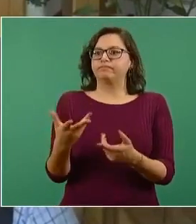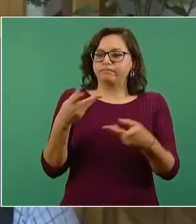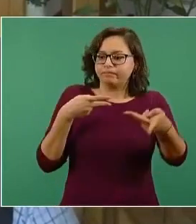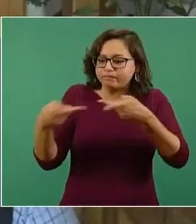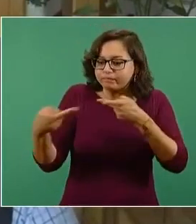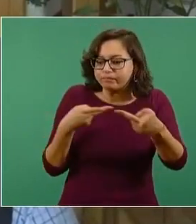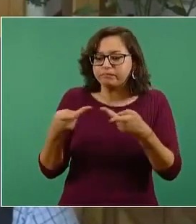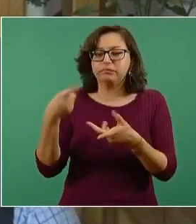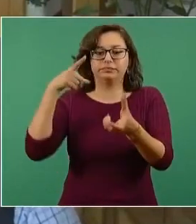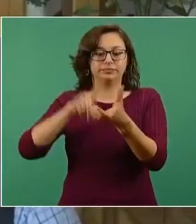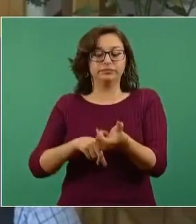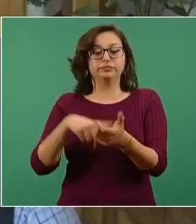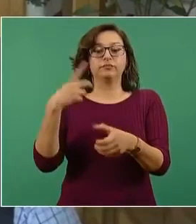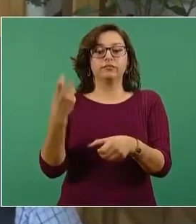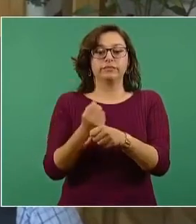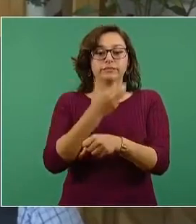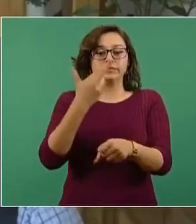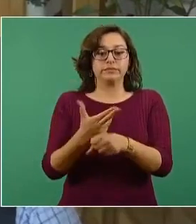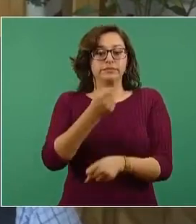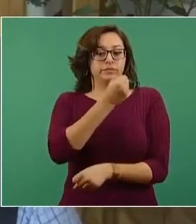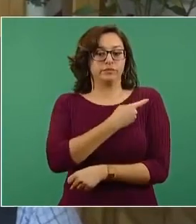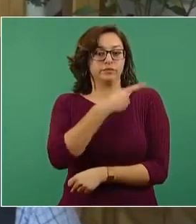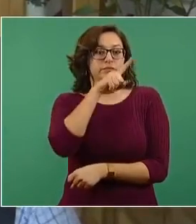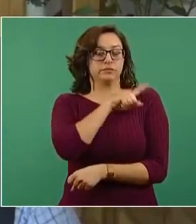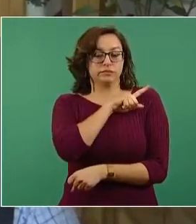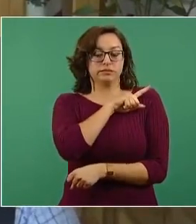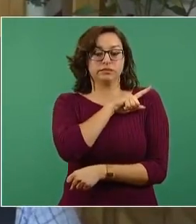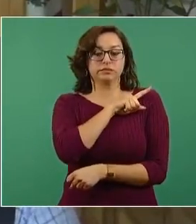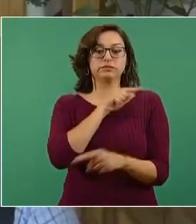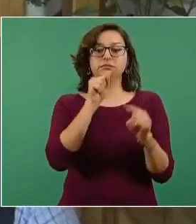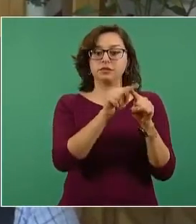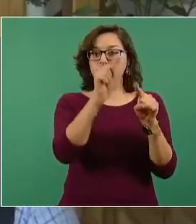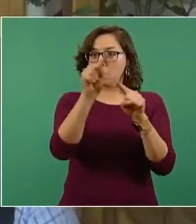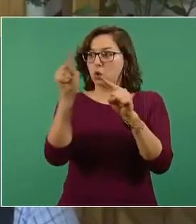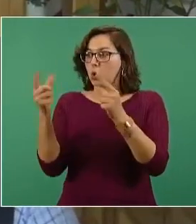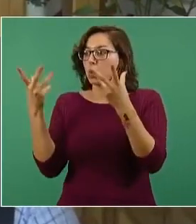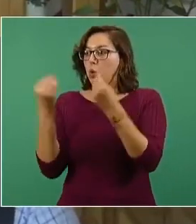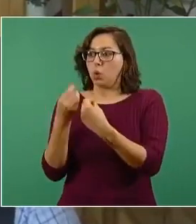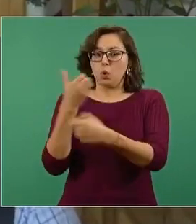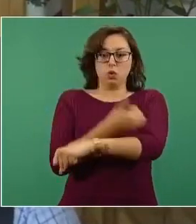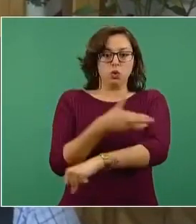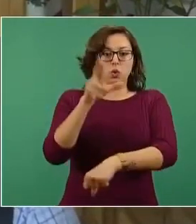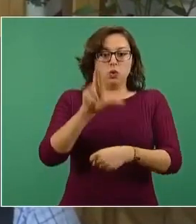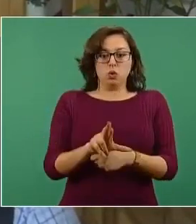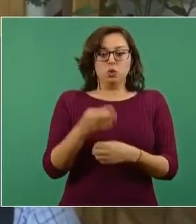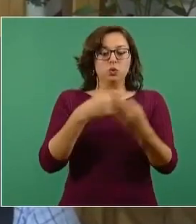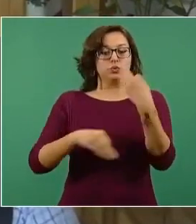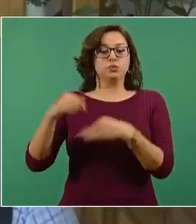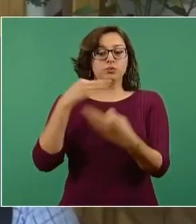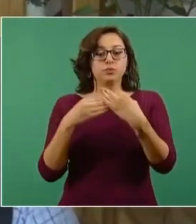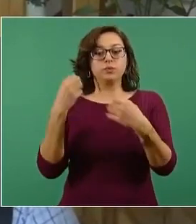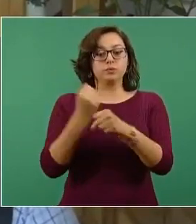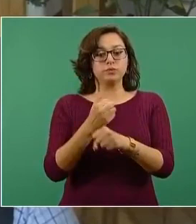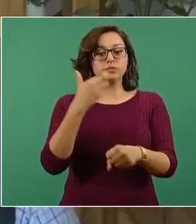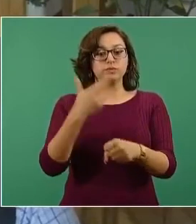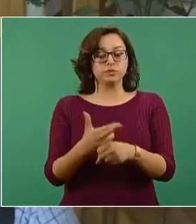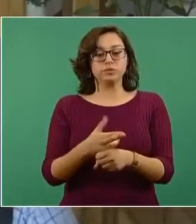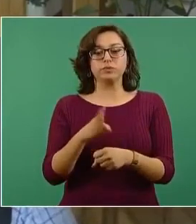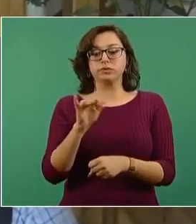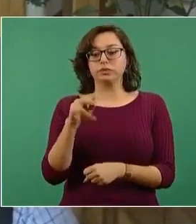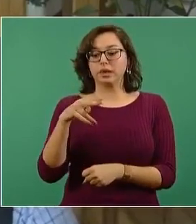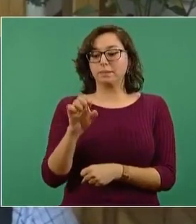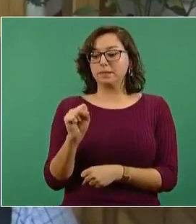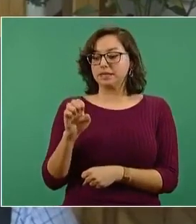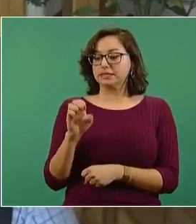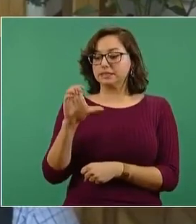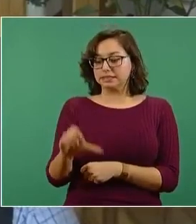Vacunación de la Secretaría de Salud en coordinación estrecha con la Secretaría del Bienestar, que son las que